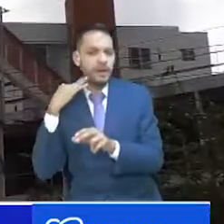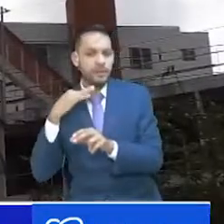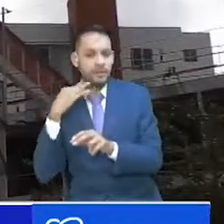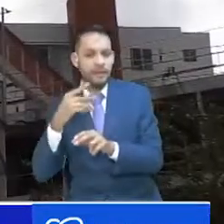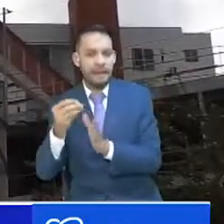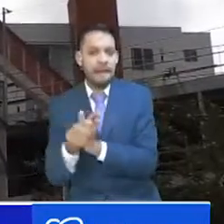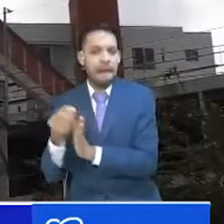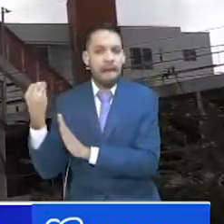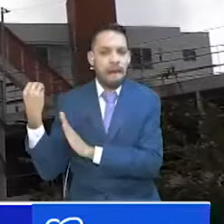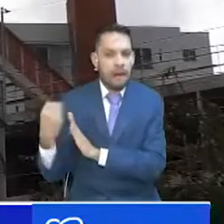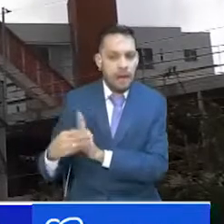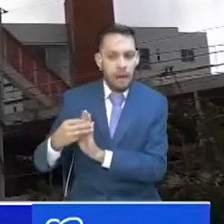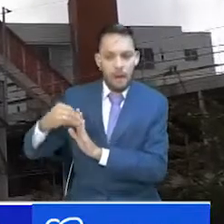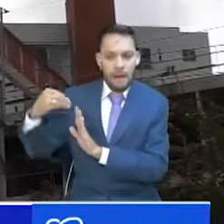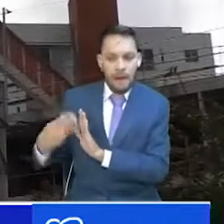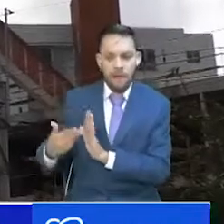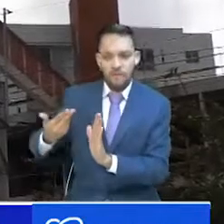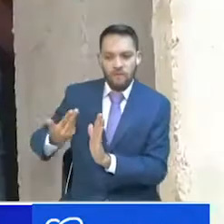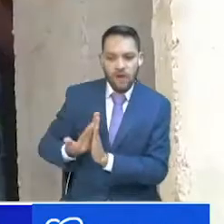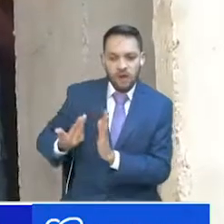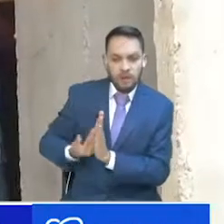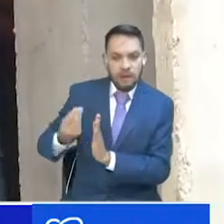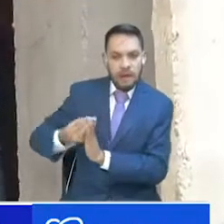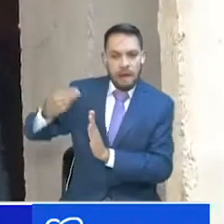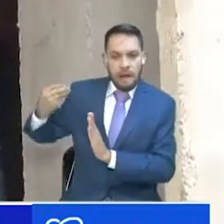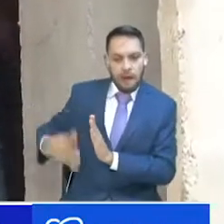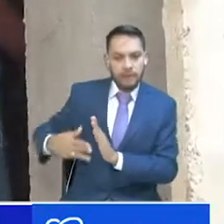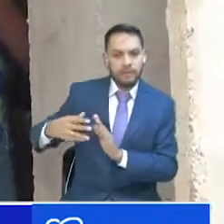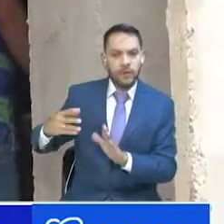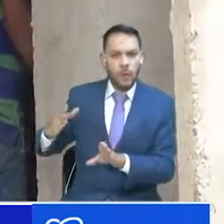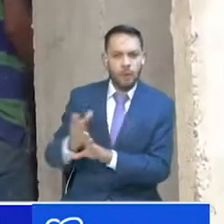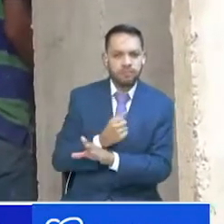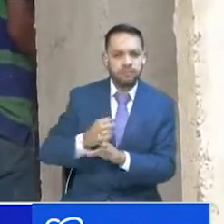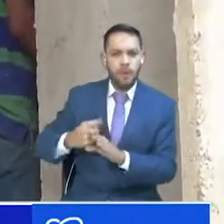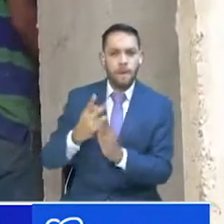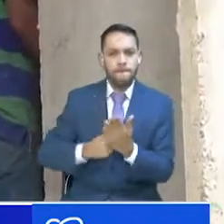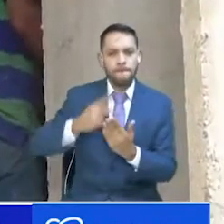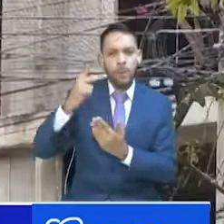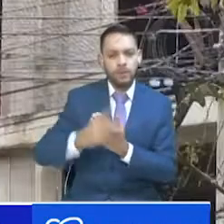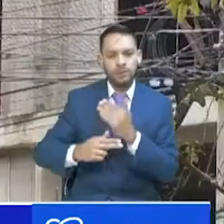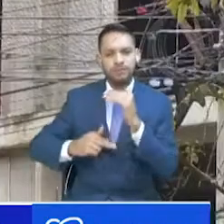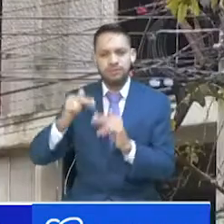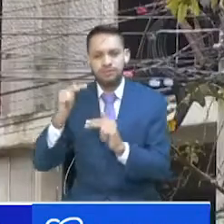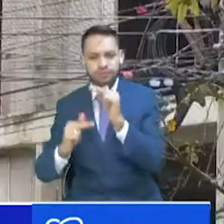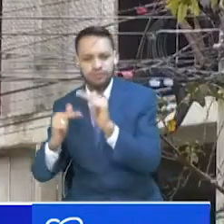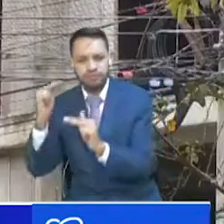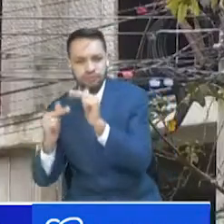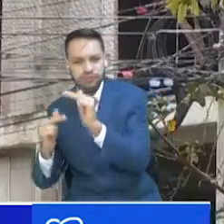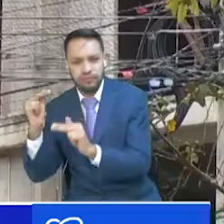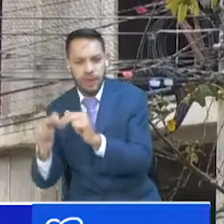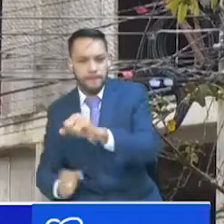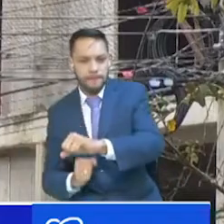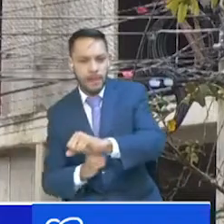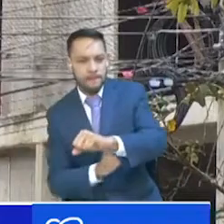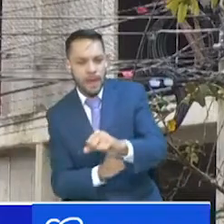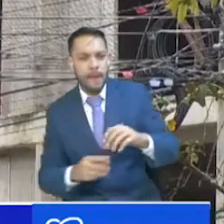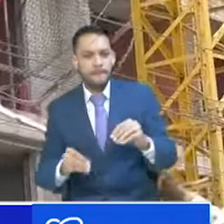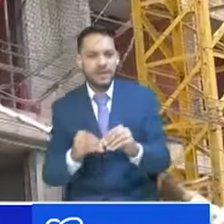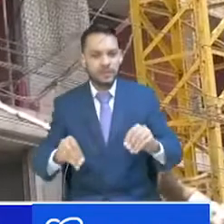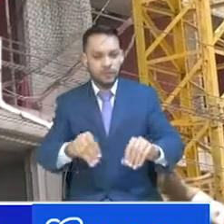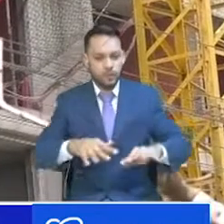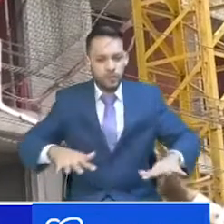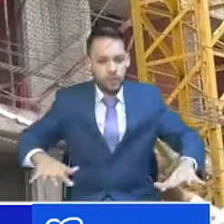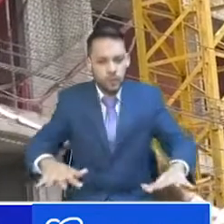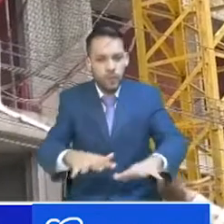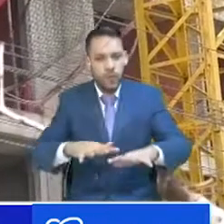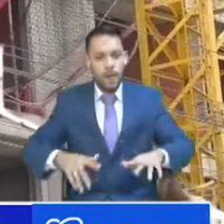el índice de costos de construcción es la sumatoria de todos los costos que tiene un proyecto de construcción es decir el valor del predio los insumos materiales